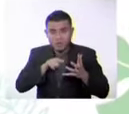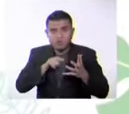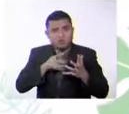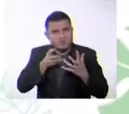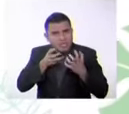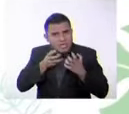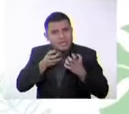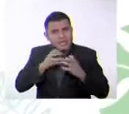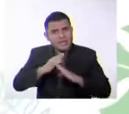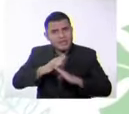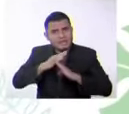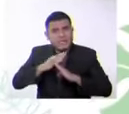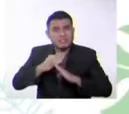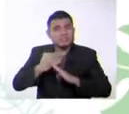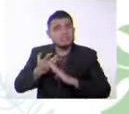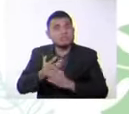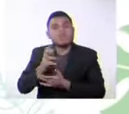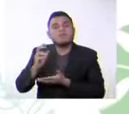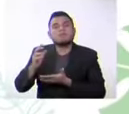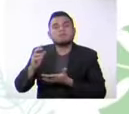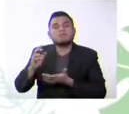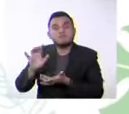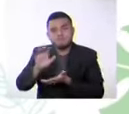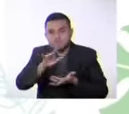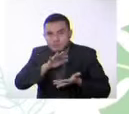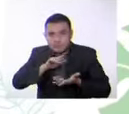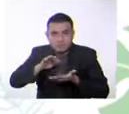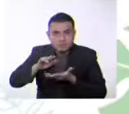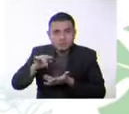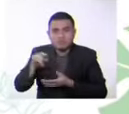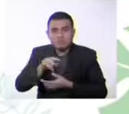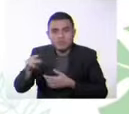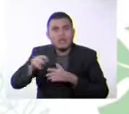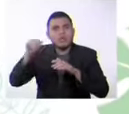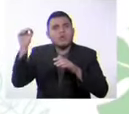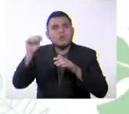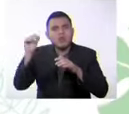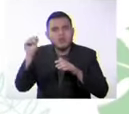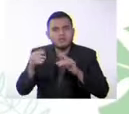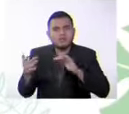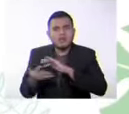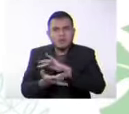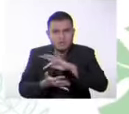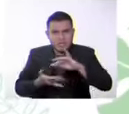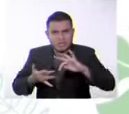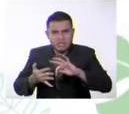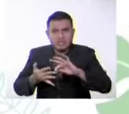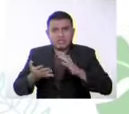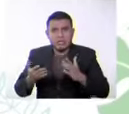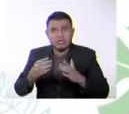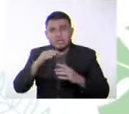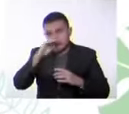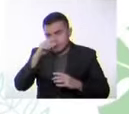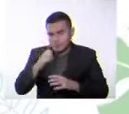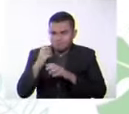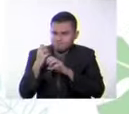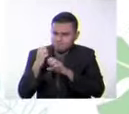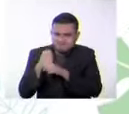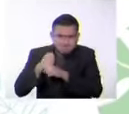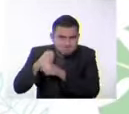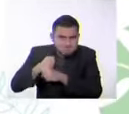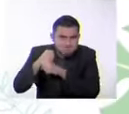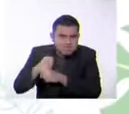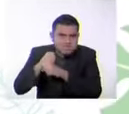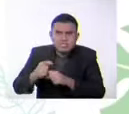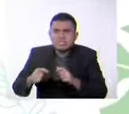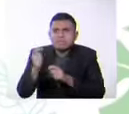la defensa del medio ambiente, promoviendo para ello la educación ambiental, la presión y denuncia de las iniciativas